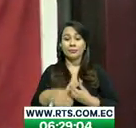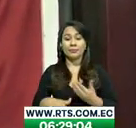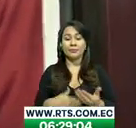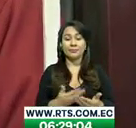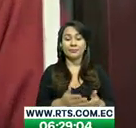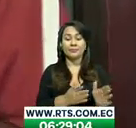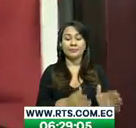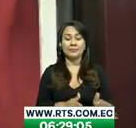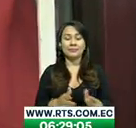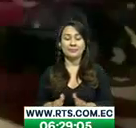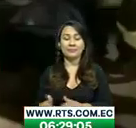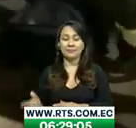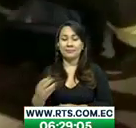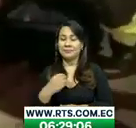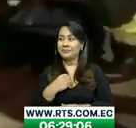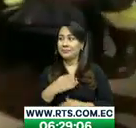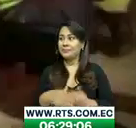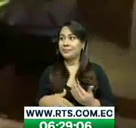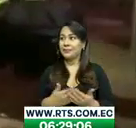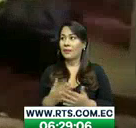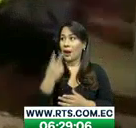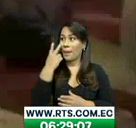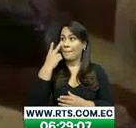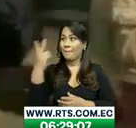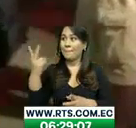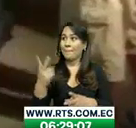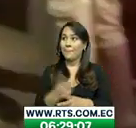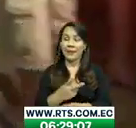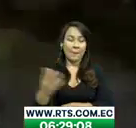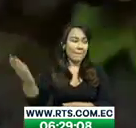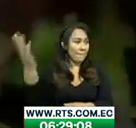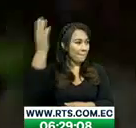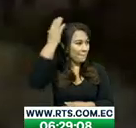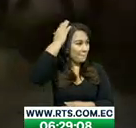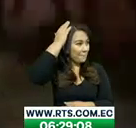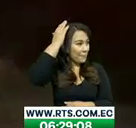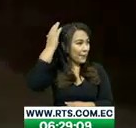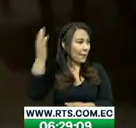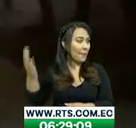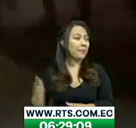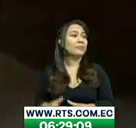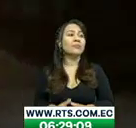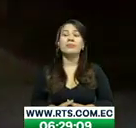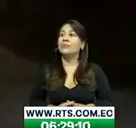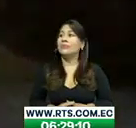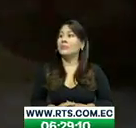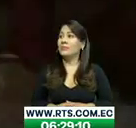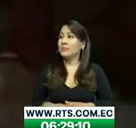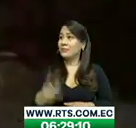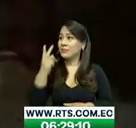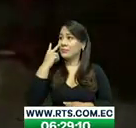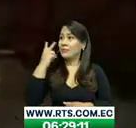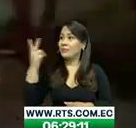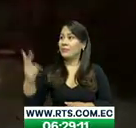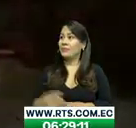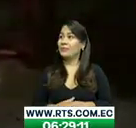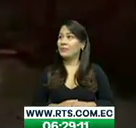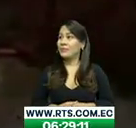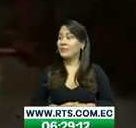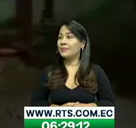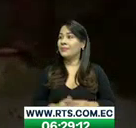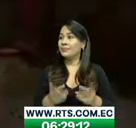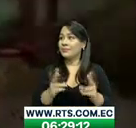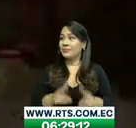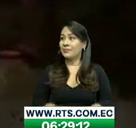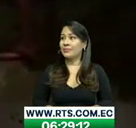pero esta vez ya se pasó además. Tras el hecho, el afectado fue atendido y trasladado a una casa de salud donde permanece hospitalizado debido a